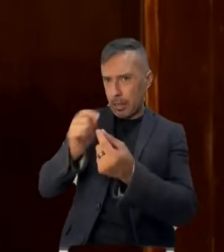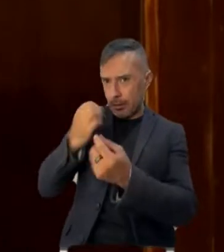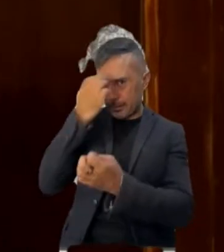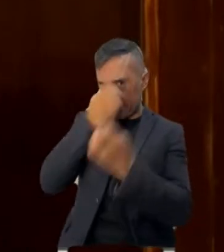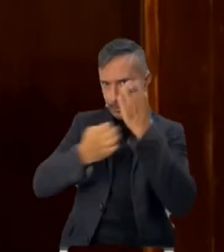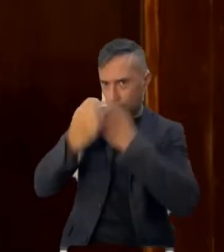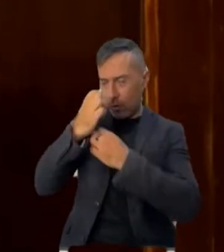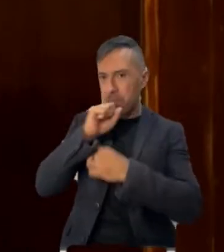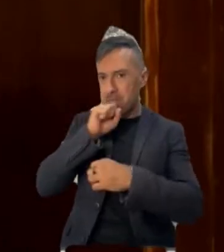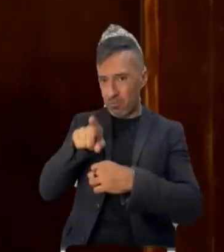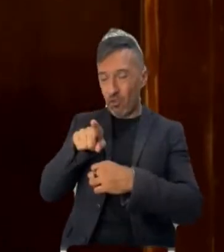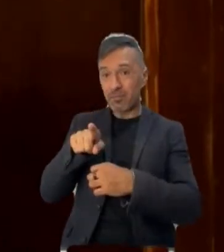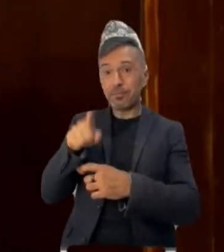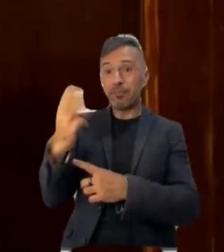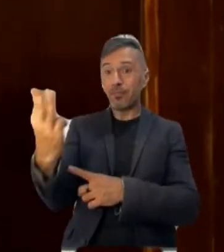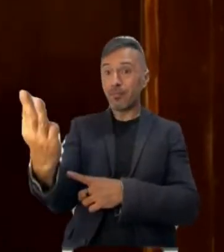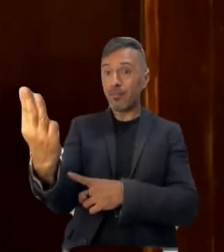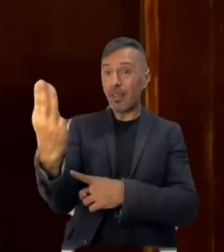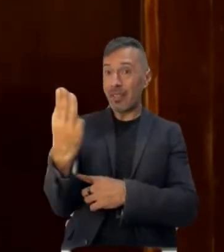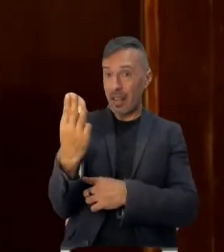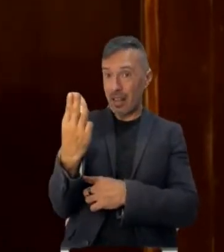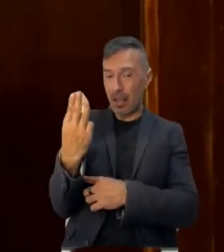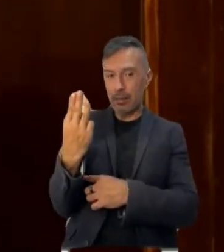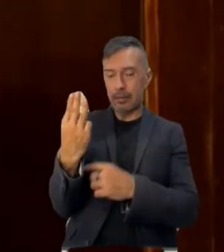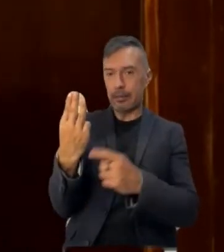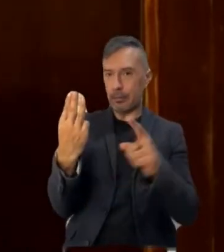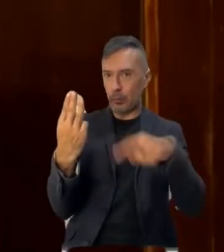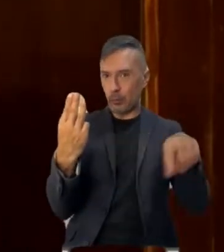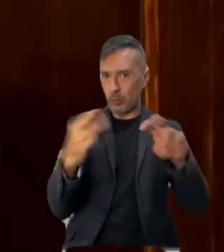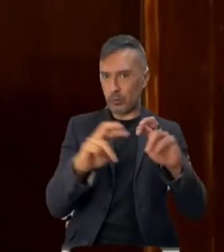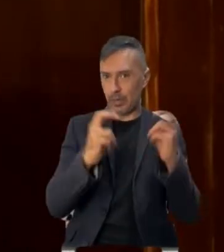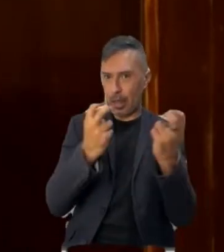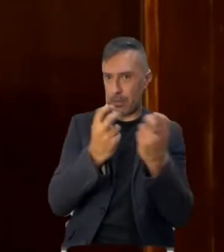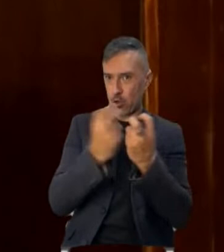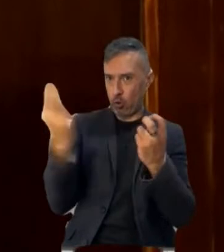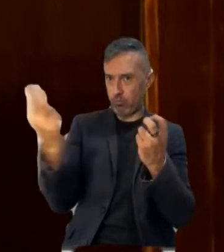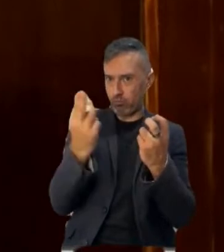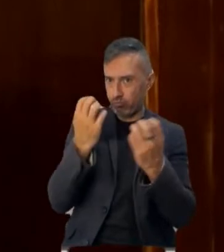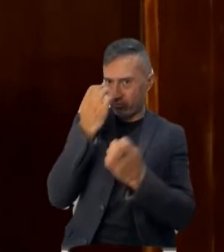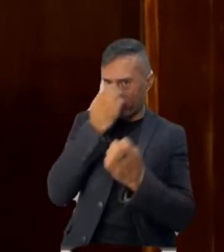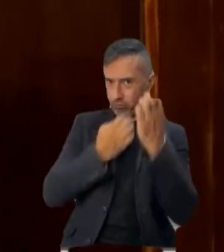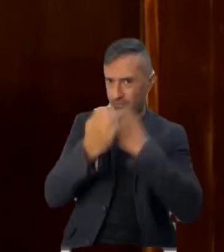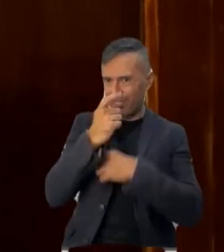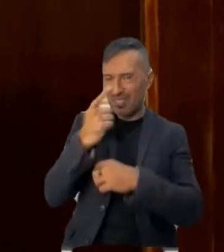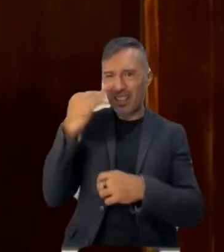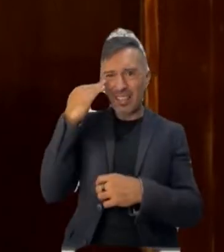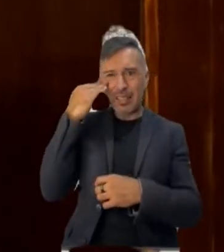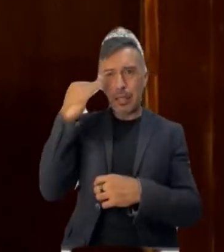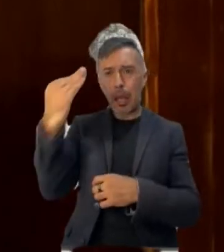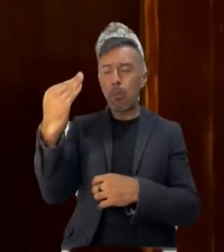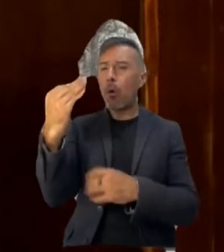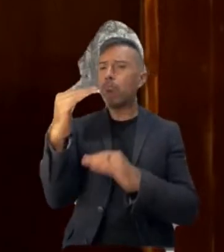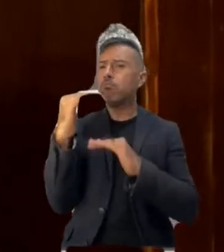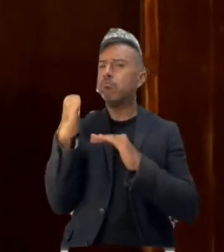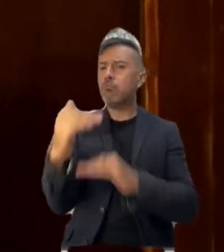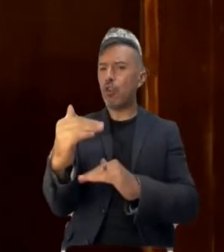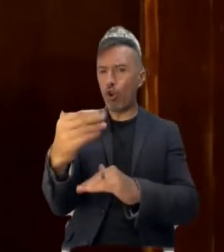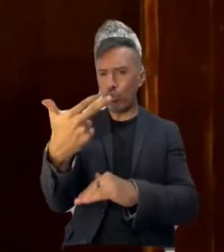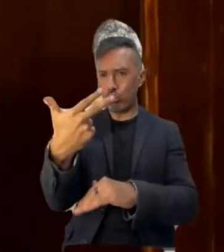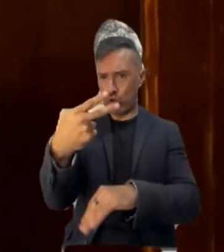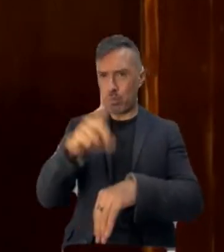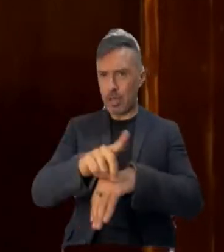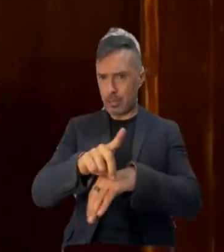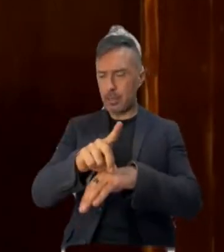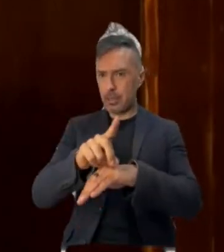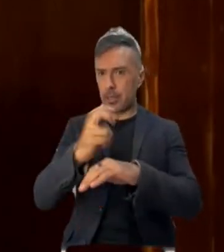se someterá a la consideración del cabildo, el cual deberá designar en un plazo no mayor a 8 días a la persona titular